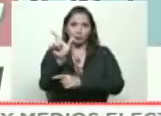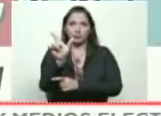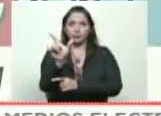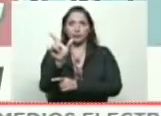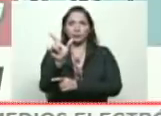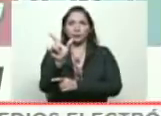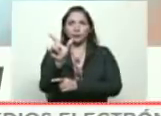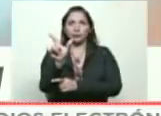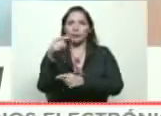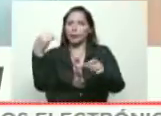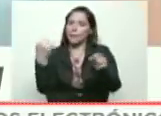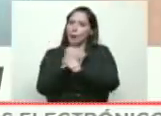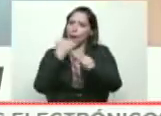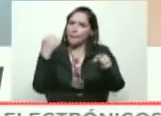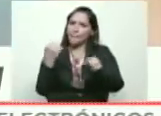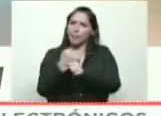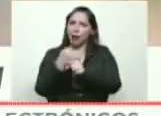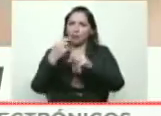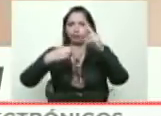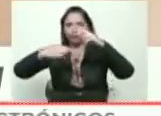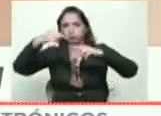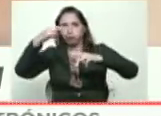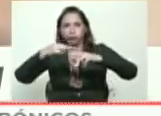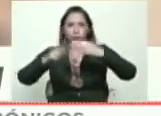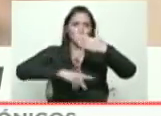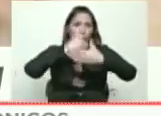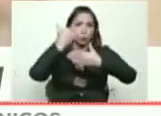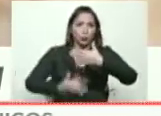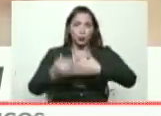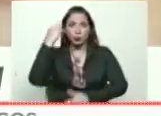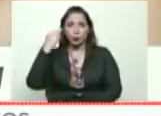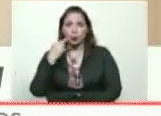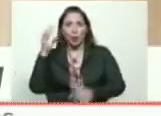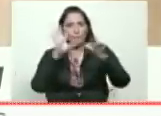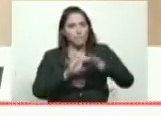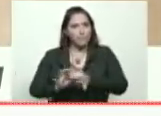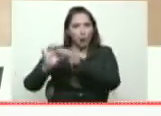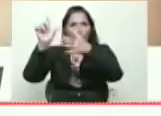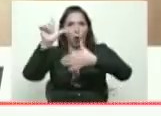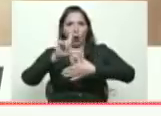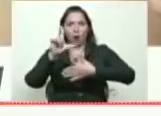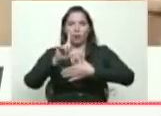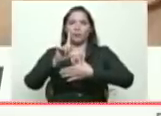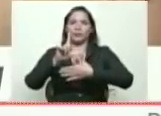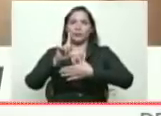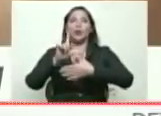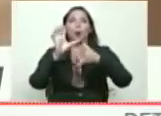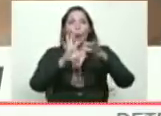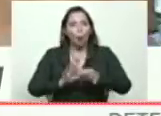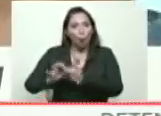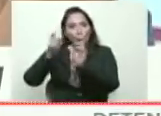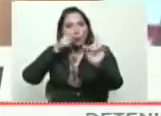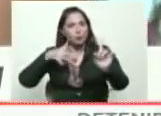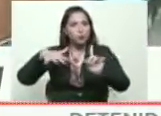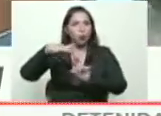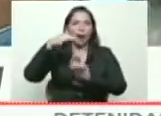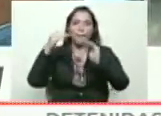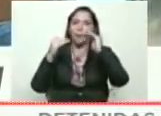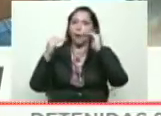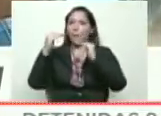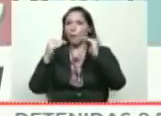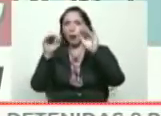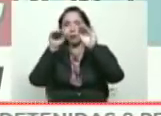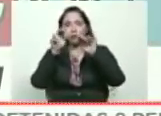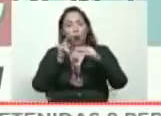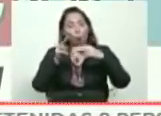Venezuela trabajando para construir el proyecto de Bolívar, el de la unidad latinoamericana, el de la unidad de los pueblos, el del equilibrio del